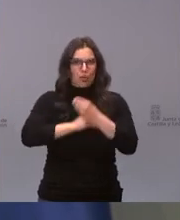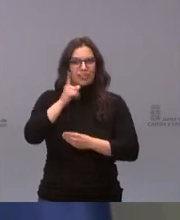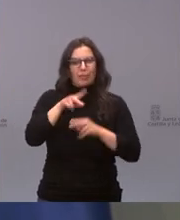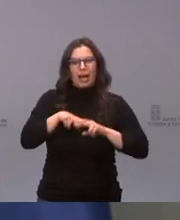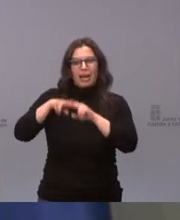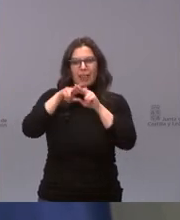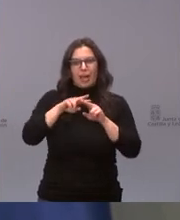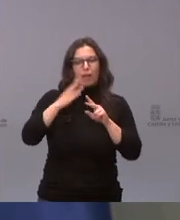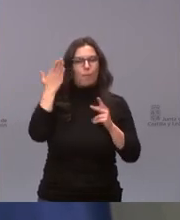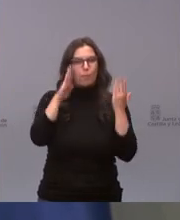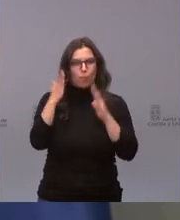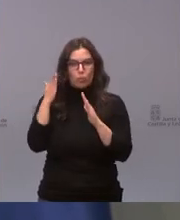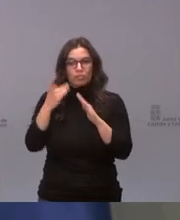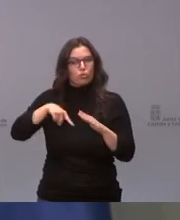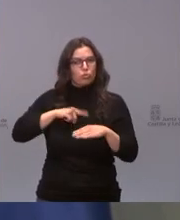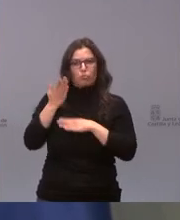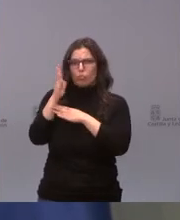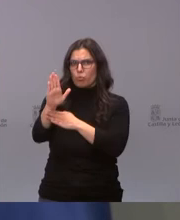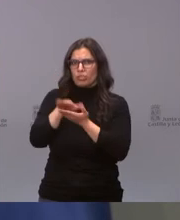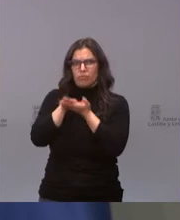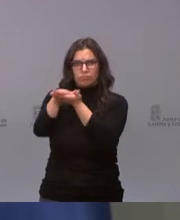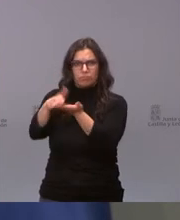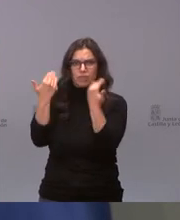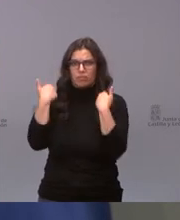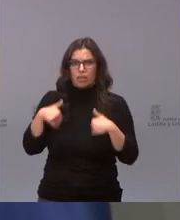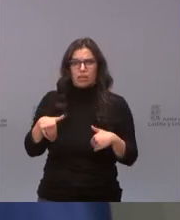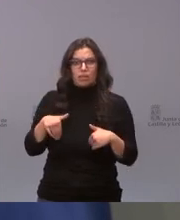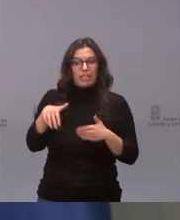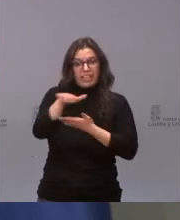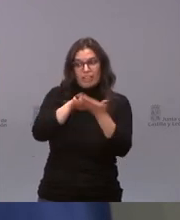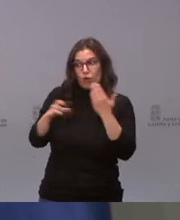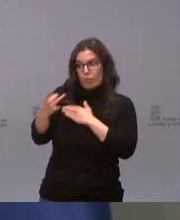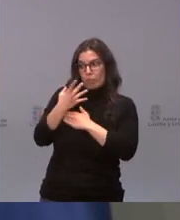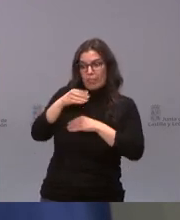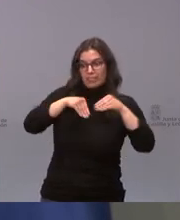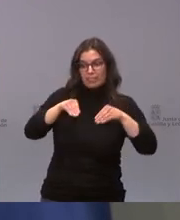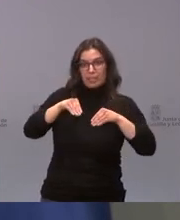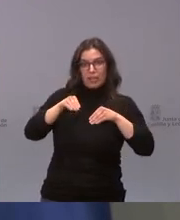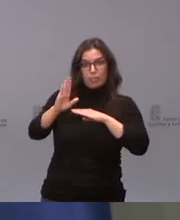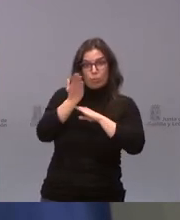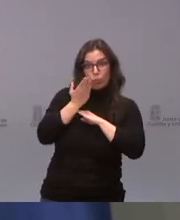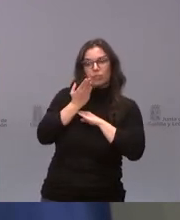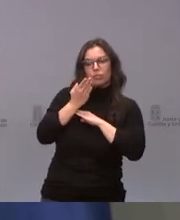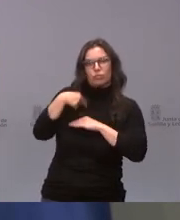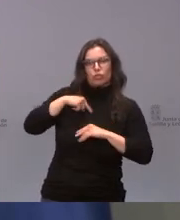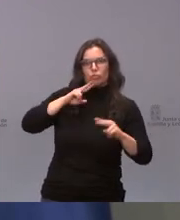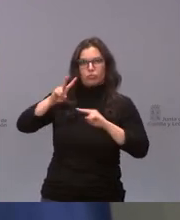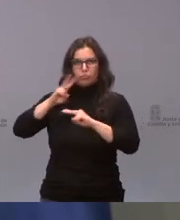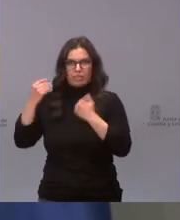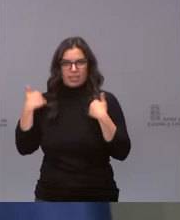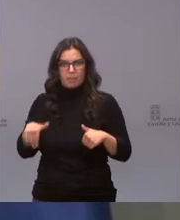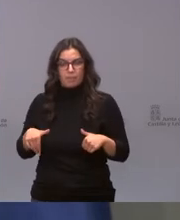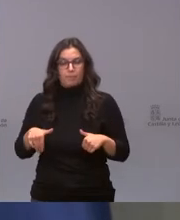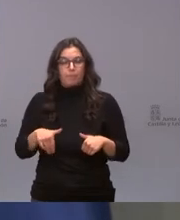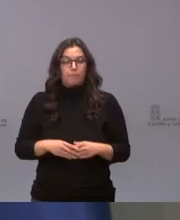Nuestras propuestas están sobre la mesa, nosotros ya contestamos al informe y a la estrategia, como todos ustedes saben, pero he de decirles